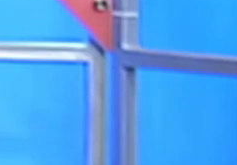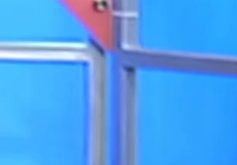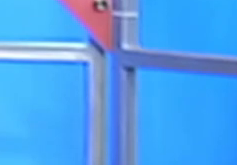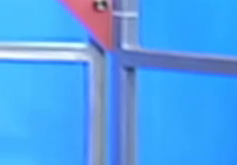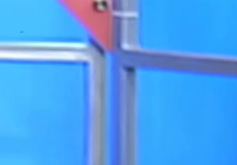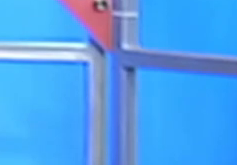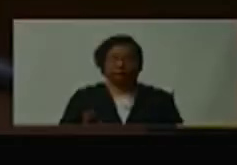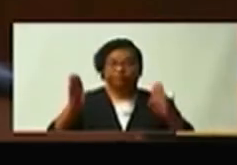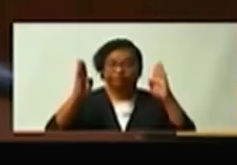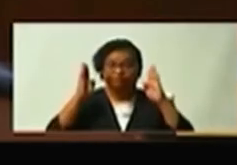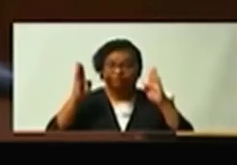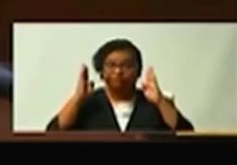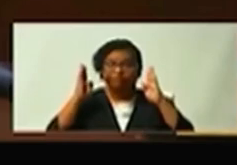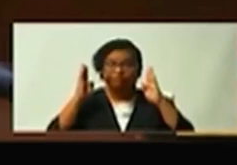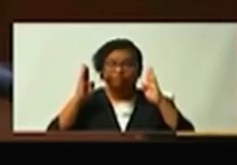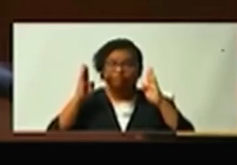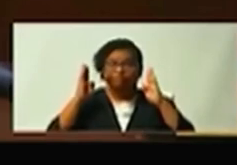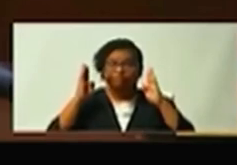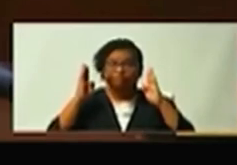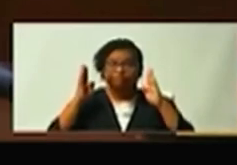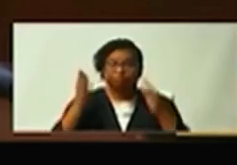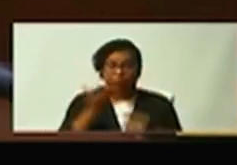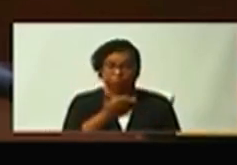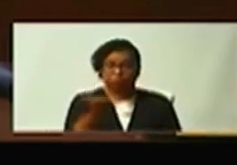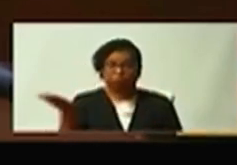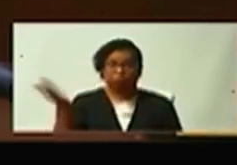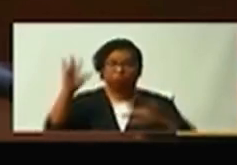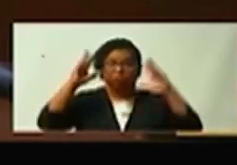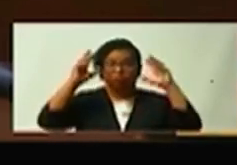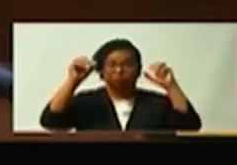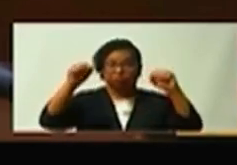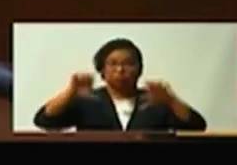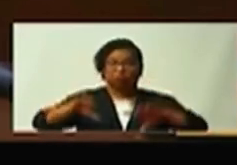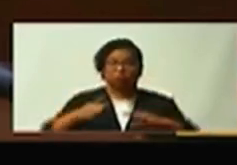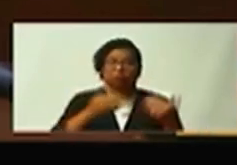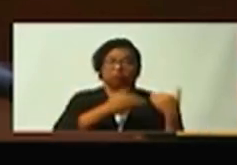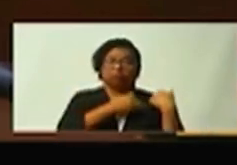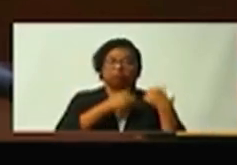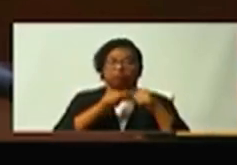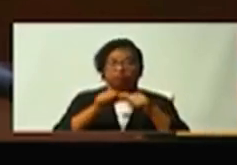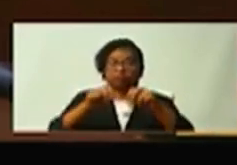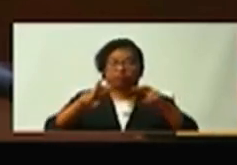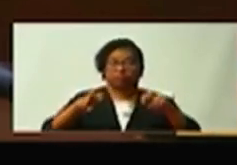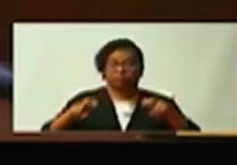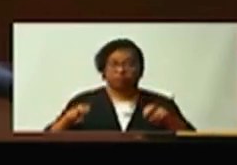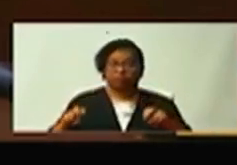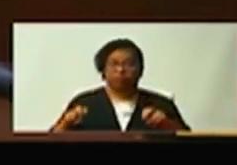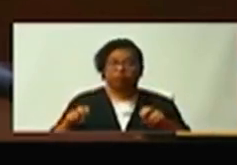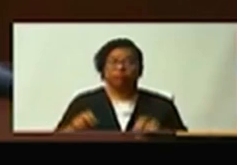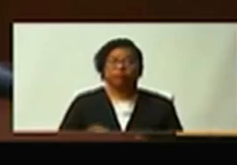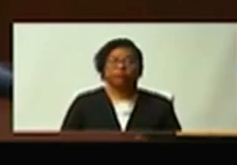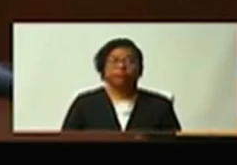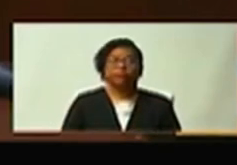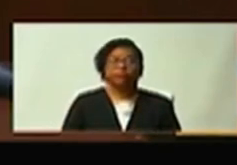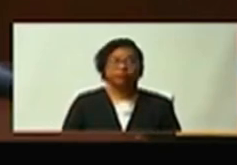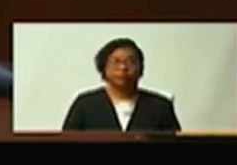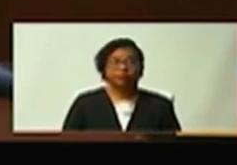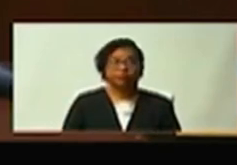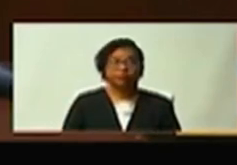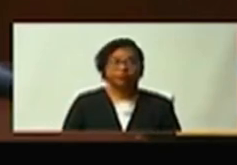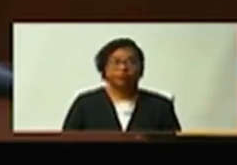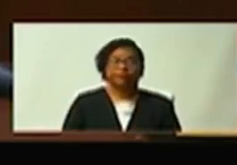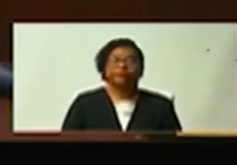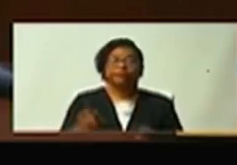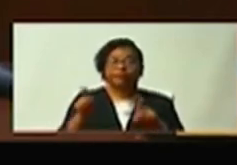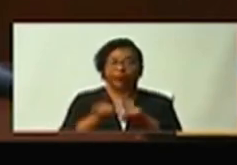de Diputados. Señores presidentes de comisiones de esta Cámara y